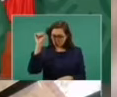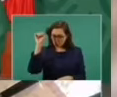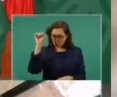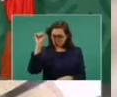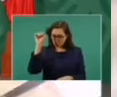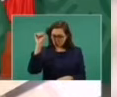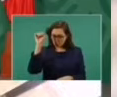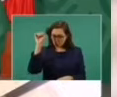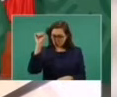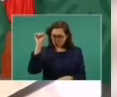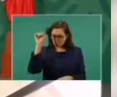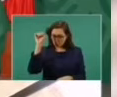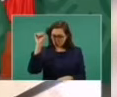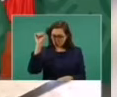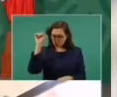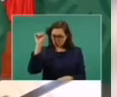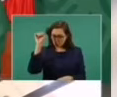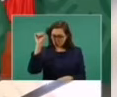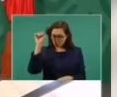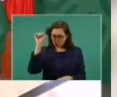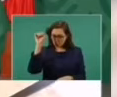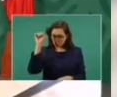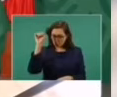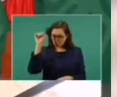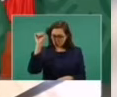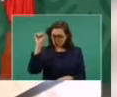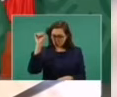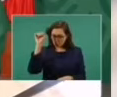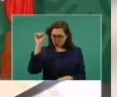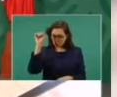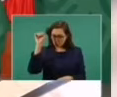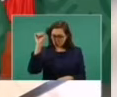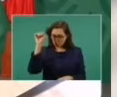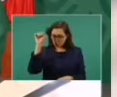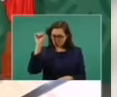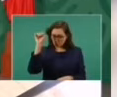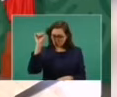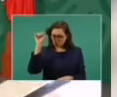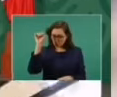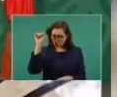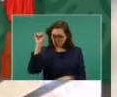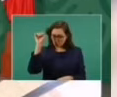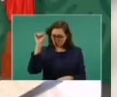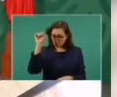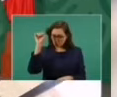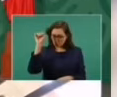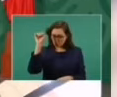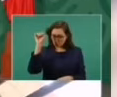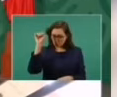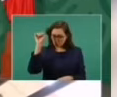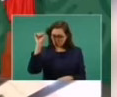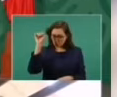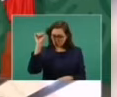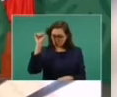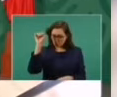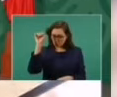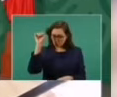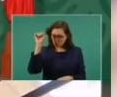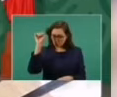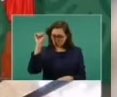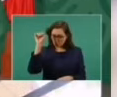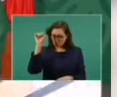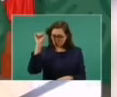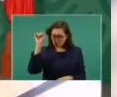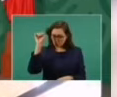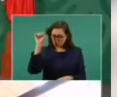4 cooperativas. No nos están diciendo. Son 4 cooperativas y hasta pudieran ser 3 cooperativas o 2 cooperativas. Porque